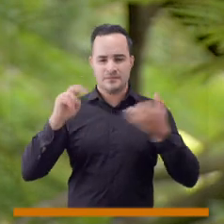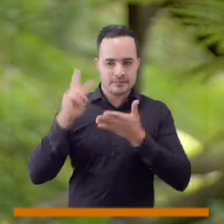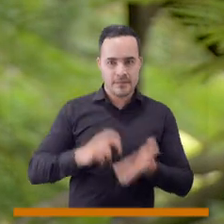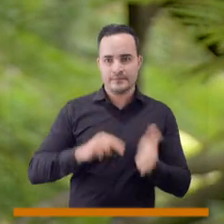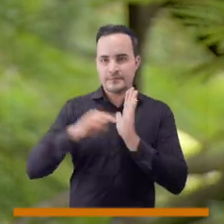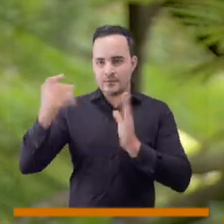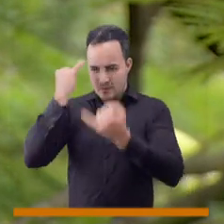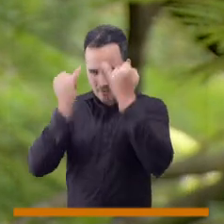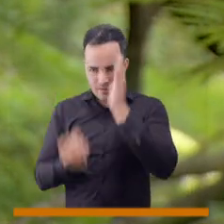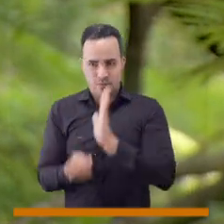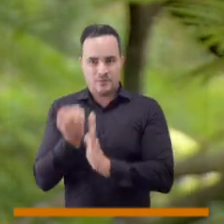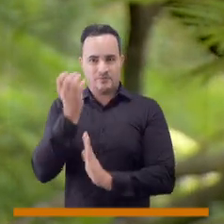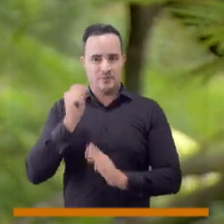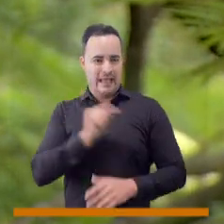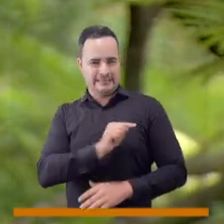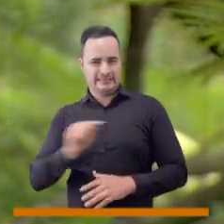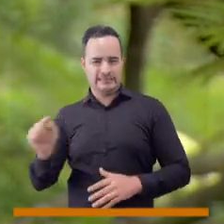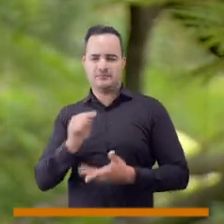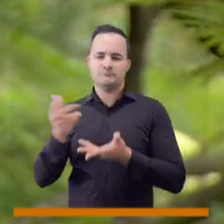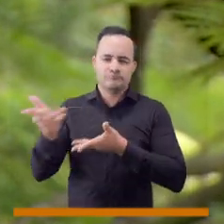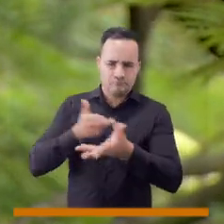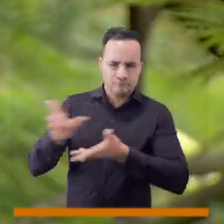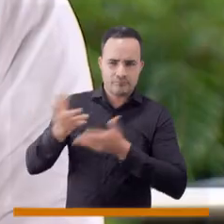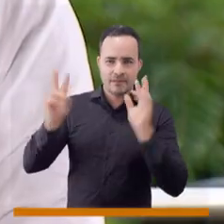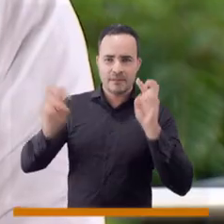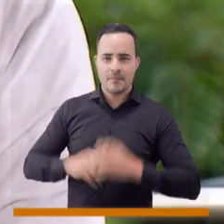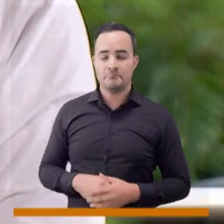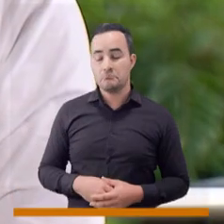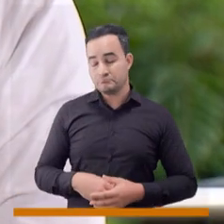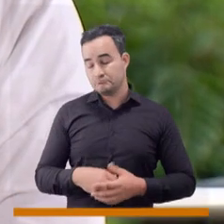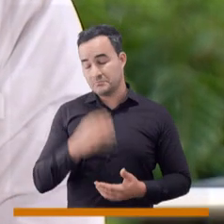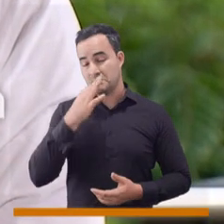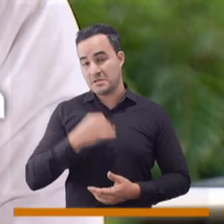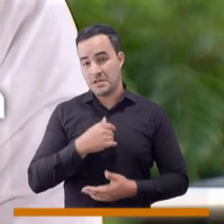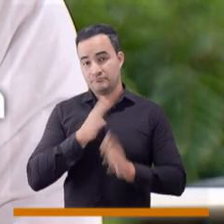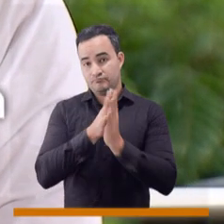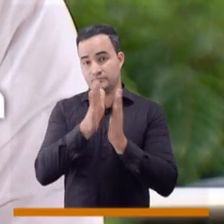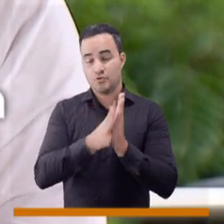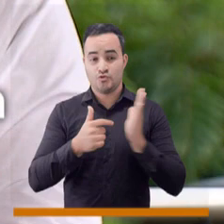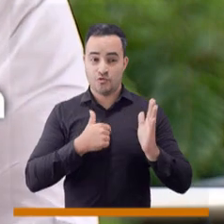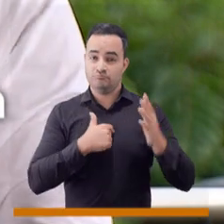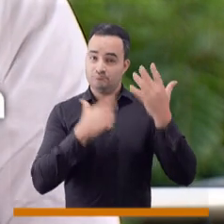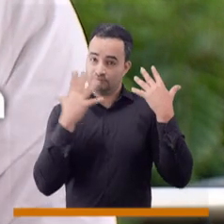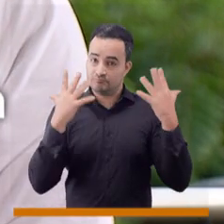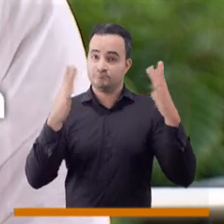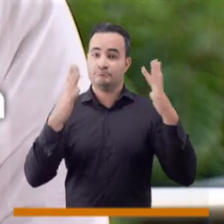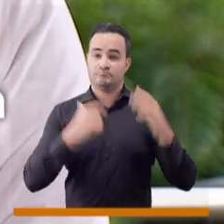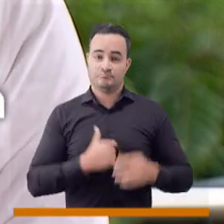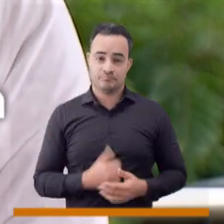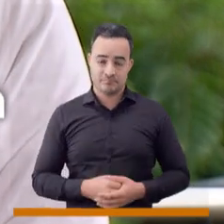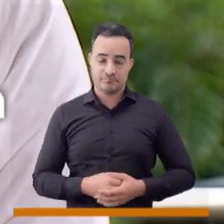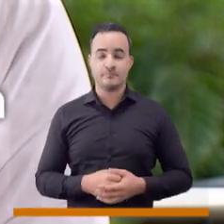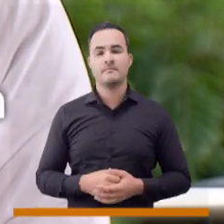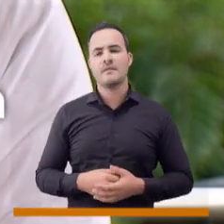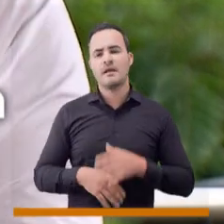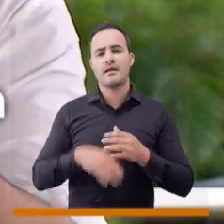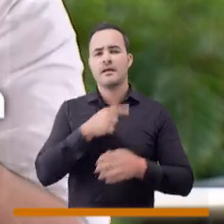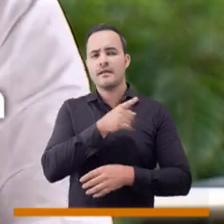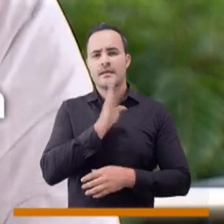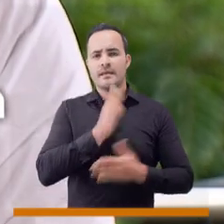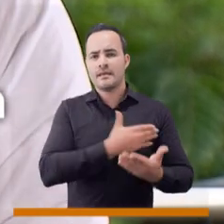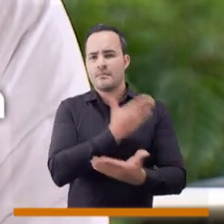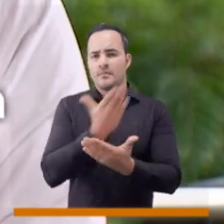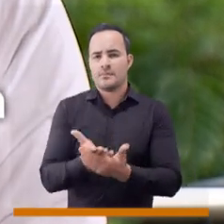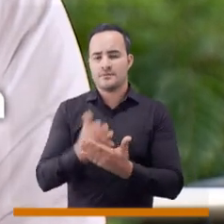relacionados con la ciencia, la tecnología, el desarrollo y la innovación. Caterina, yo creo que esto hay que aplaudirlo y esto es un proyecto